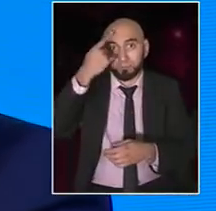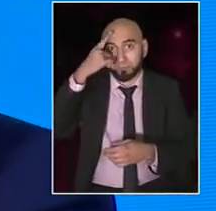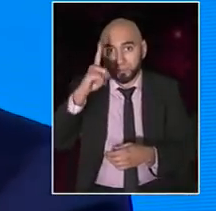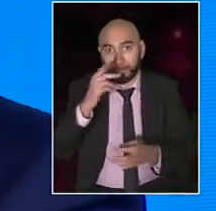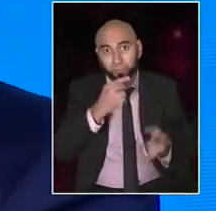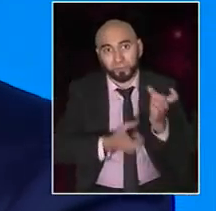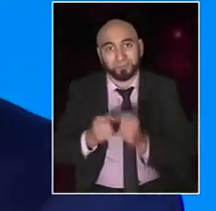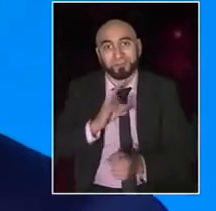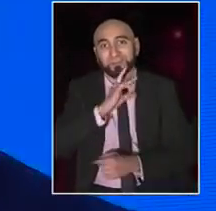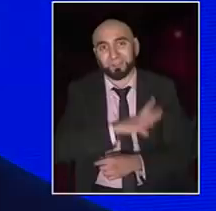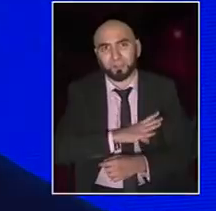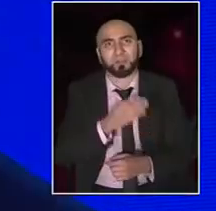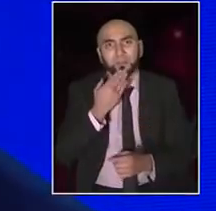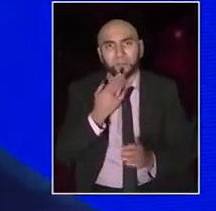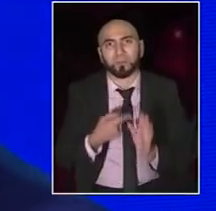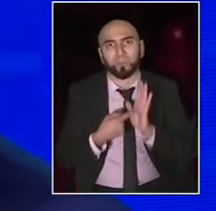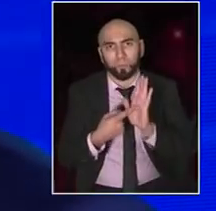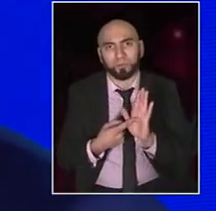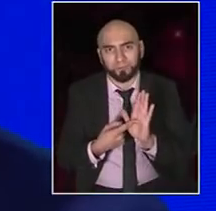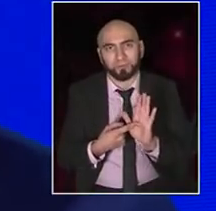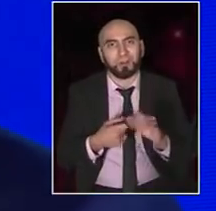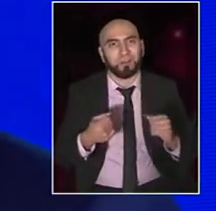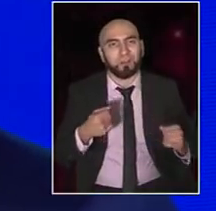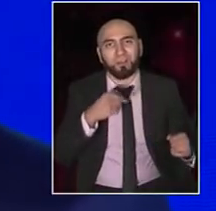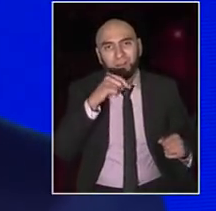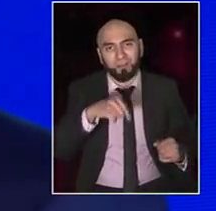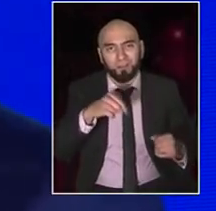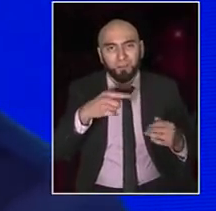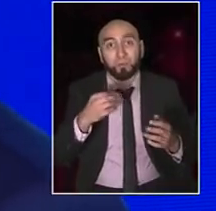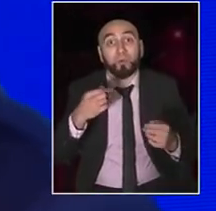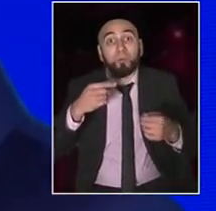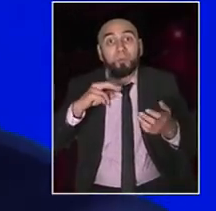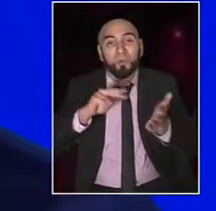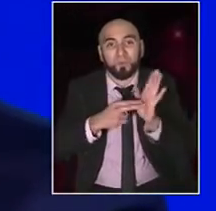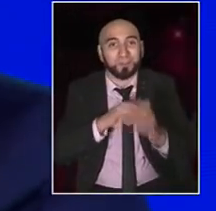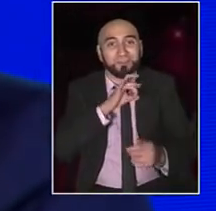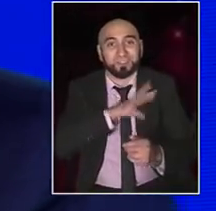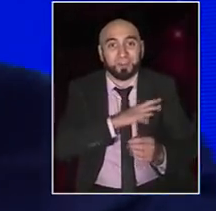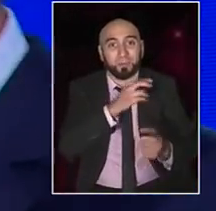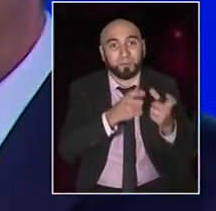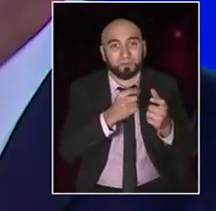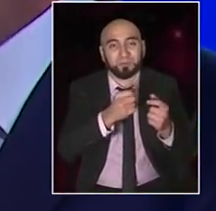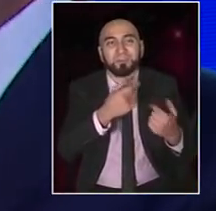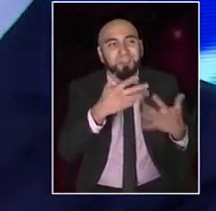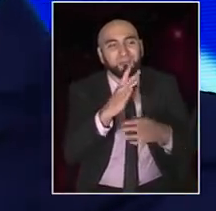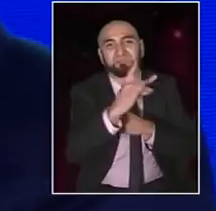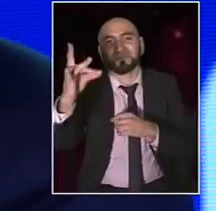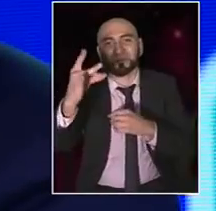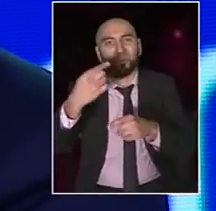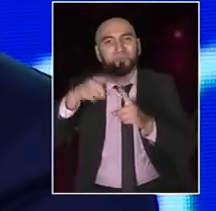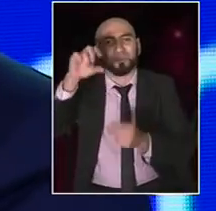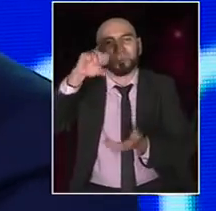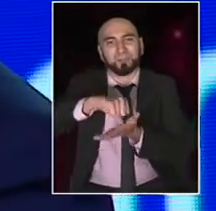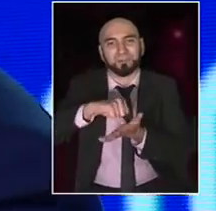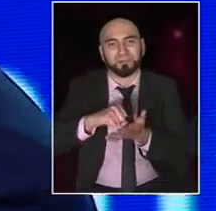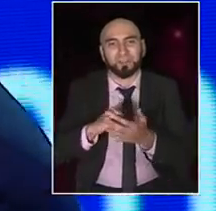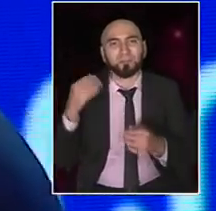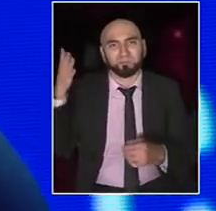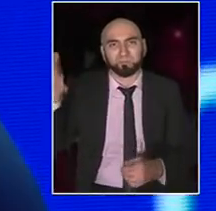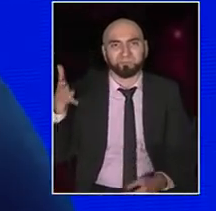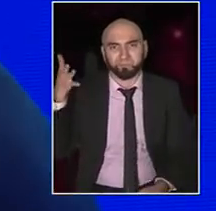exponiendo sus teorías, sus investigaciones en distintos lugares del mundo en instancias parecidas a la siguiente. Y quién mejor nos puede ilustrar esto en nuestra próxima